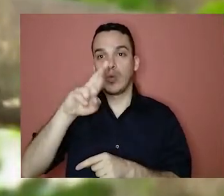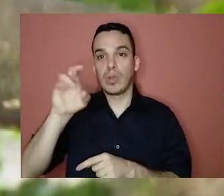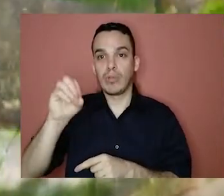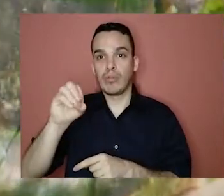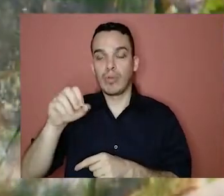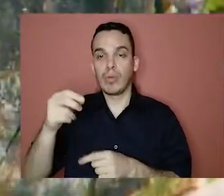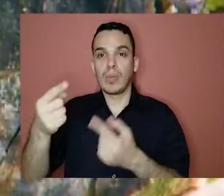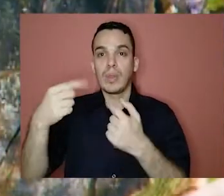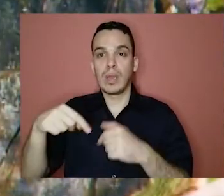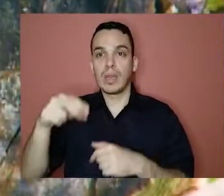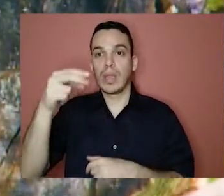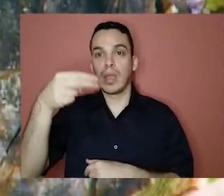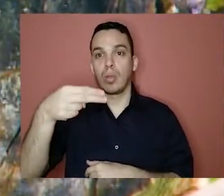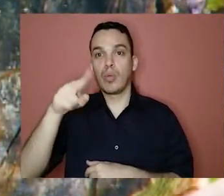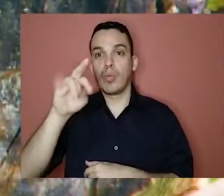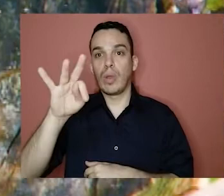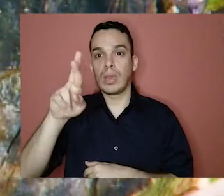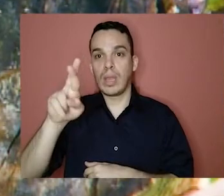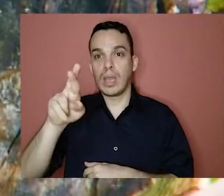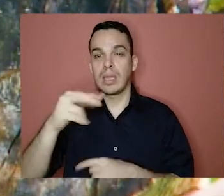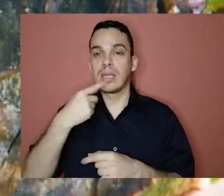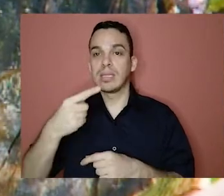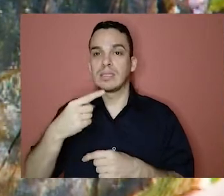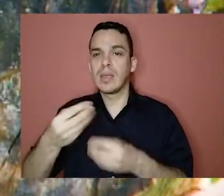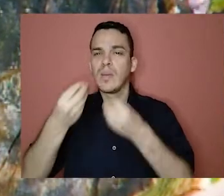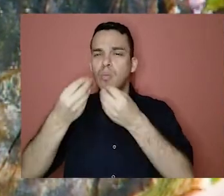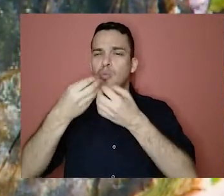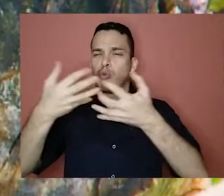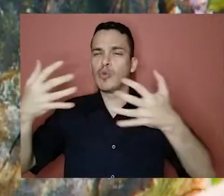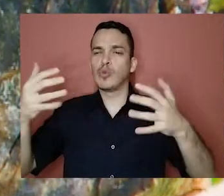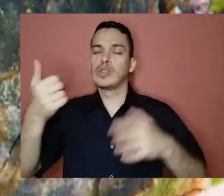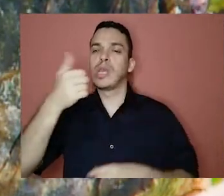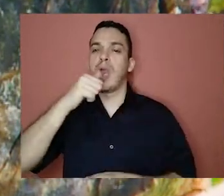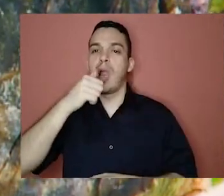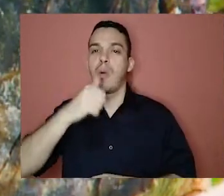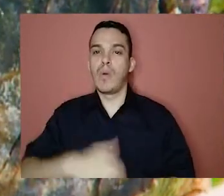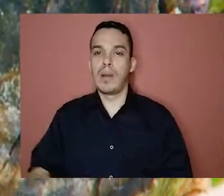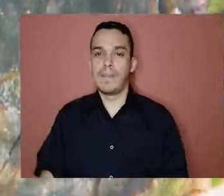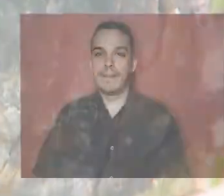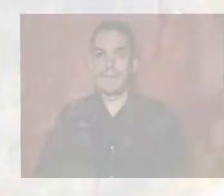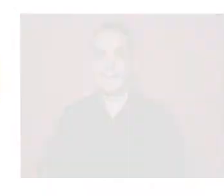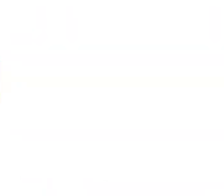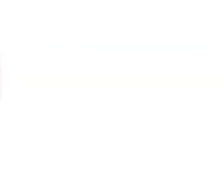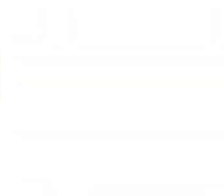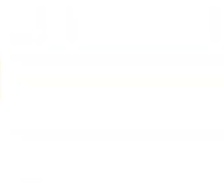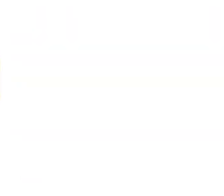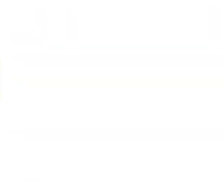La palabra yigüiro viene del idioma huetar y significa pichones de agua.